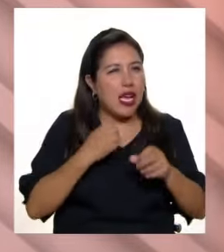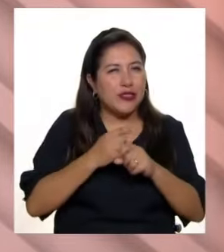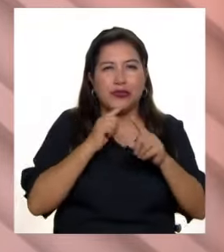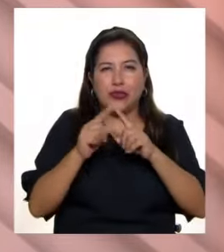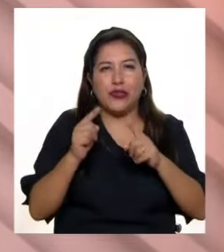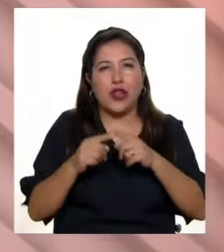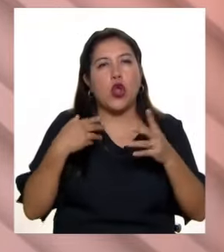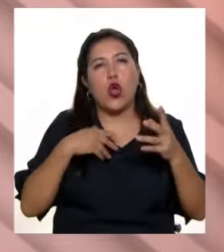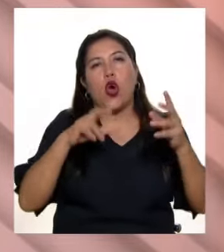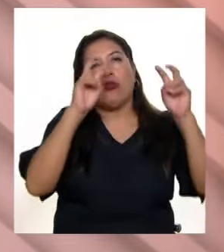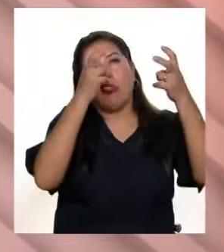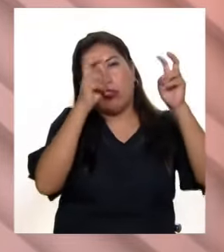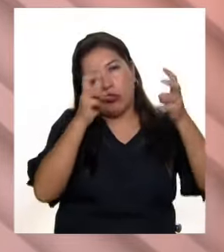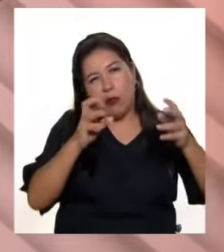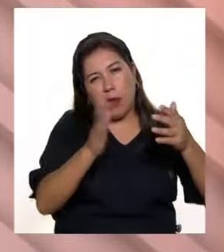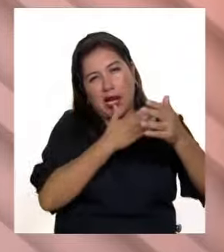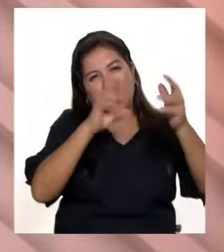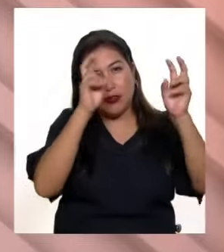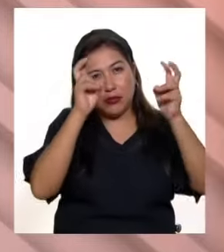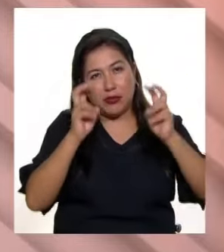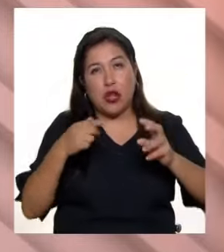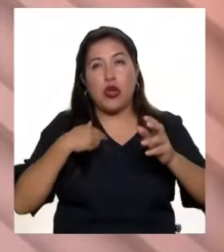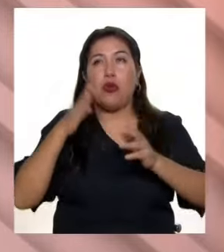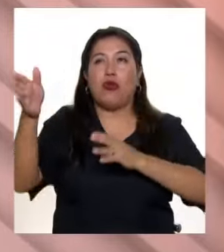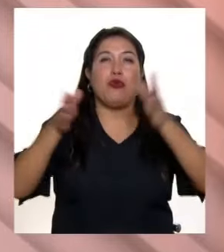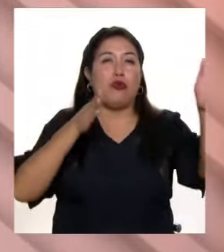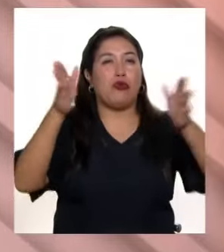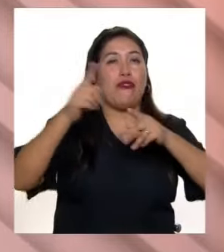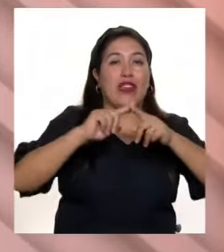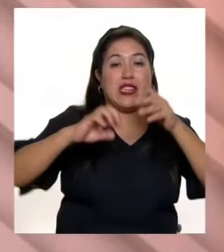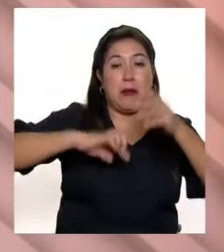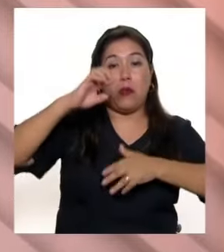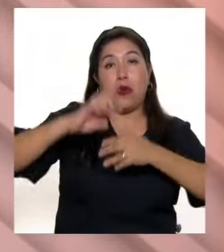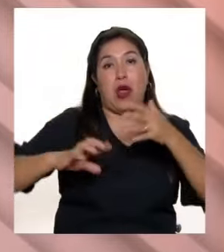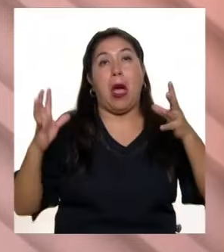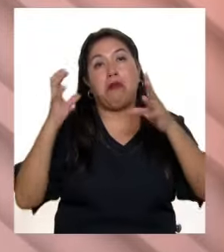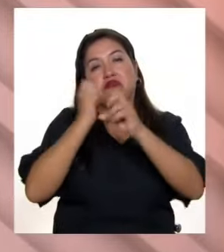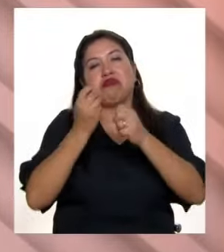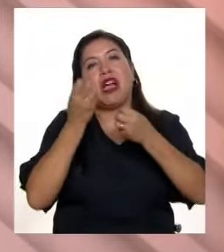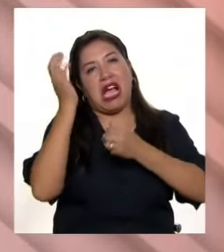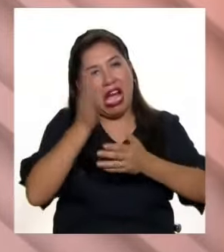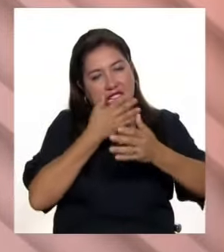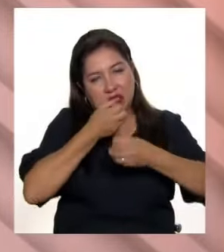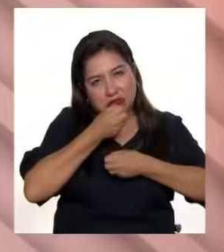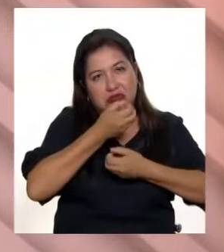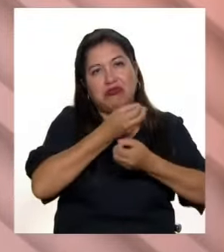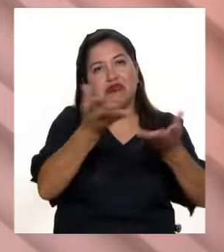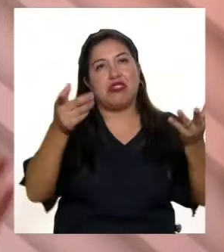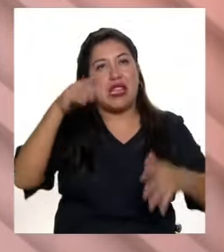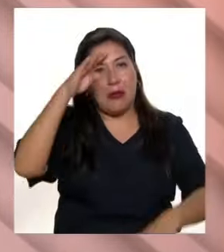hacer un poco de todas esas, de todos los programas donde he estado, y los espero este 15 de febrero a las 10:30 en Bianca de Barranco. ¿Y dónde